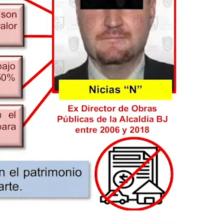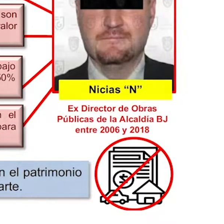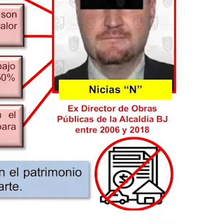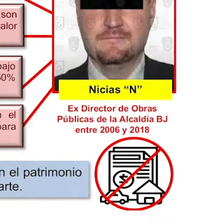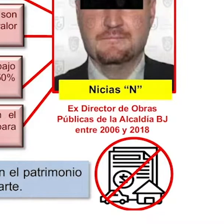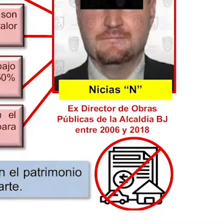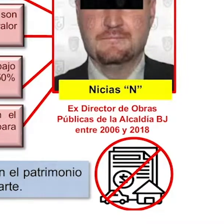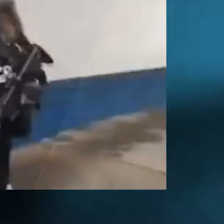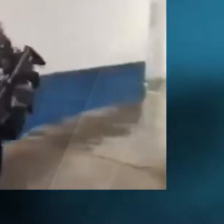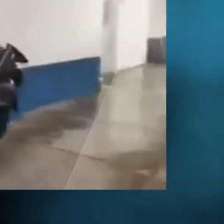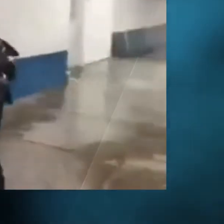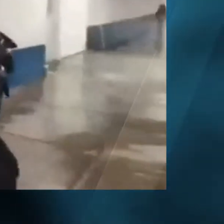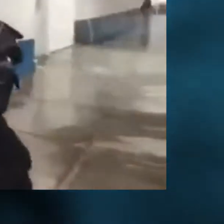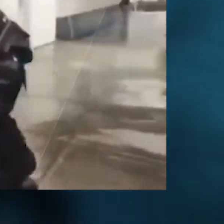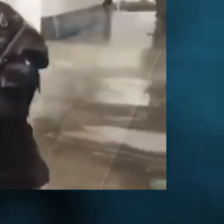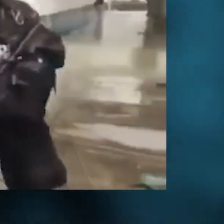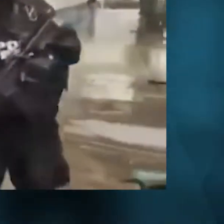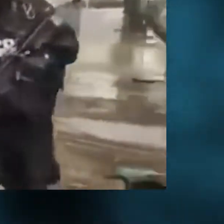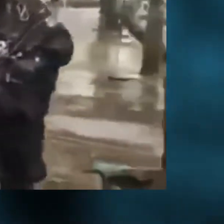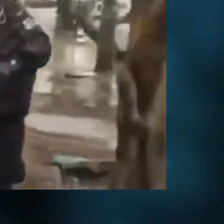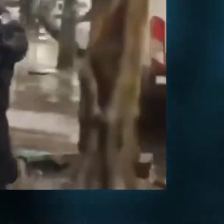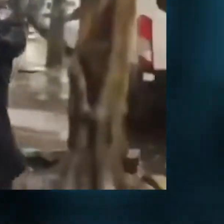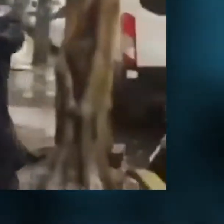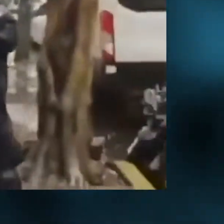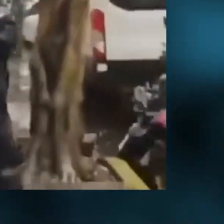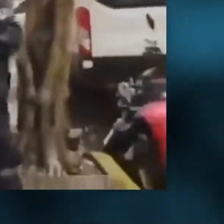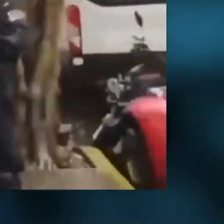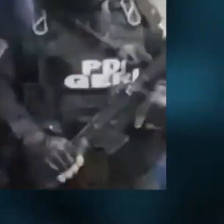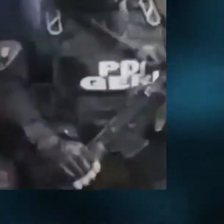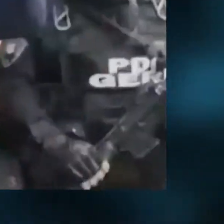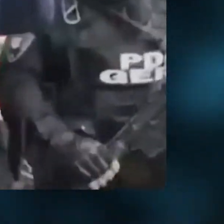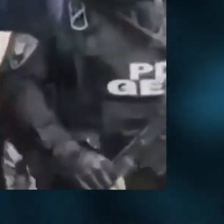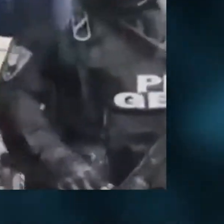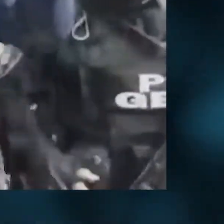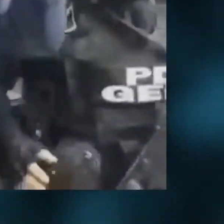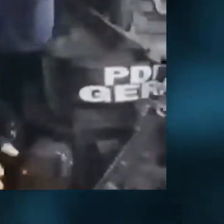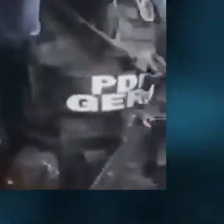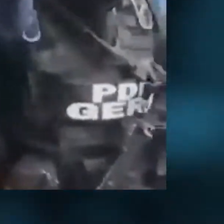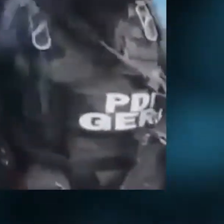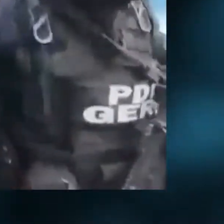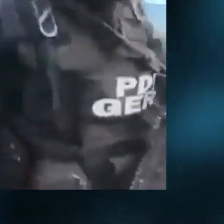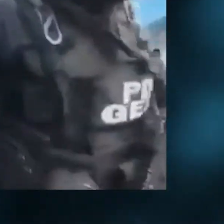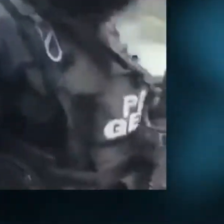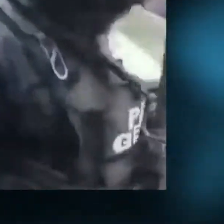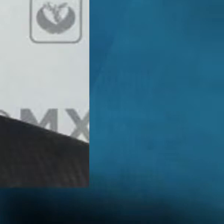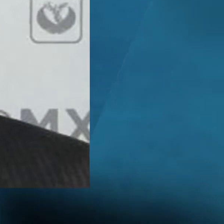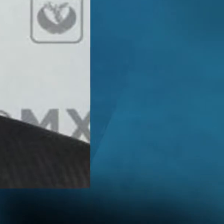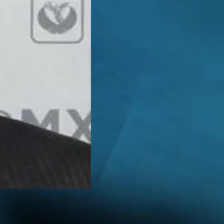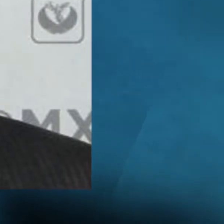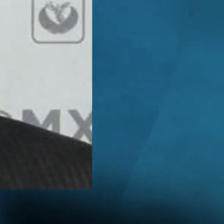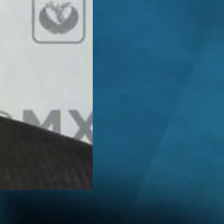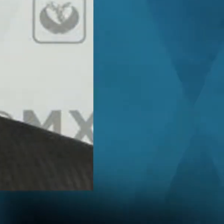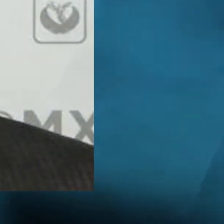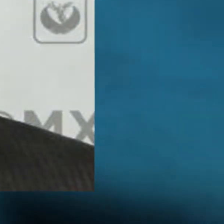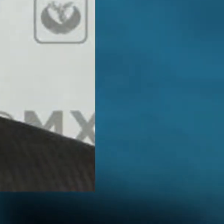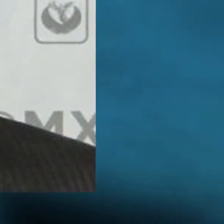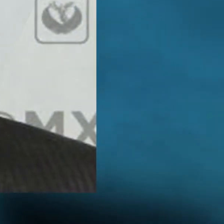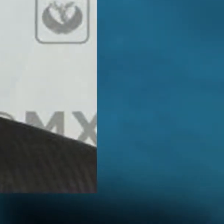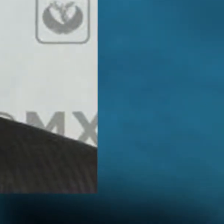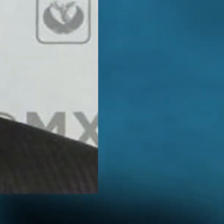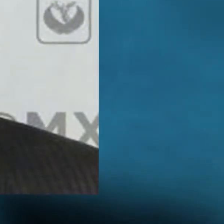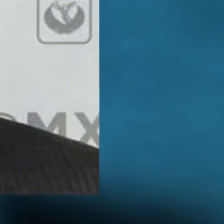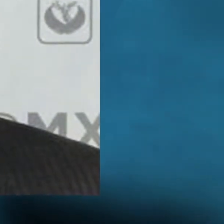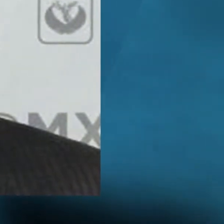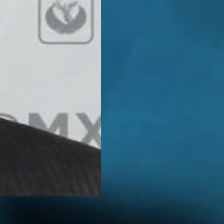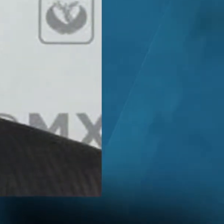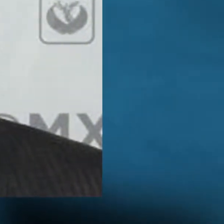de pesos. Como parte de las indagatorias, se giró una orden de aprehensión contra Nicias N., exdirector de obra pública de esa